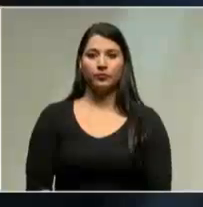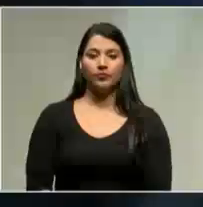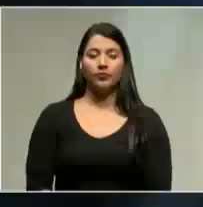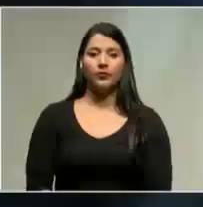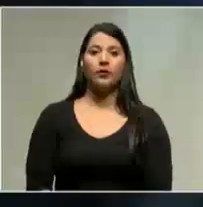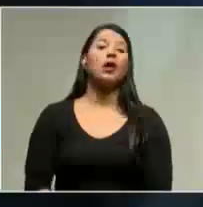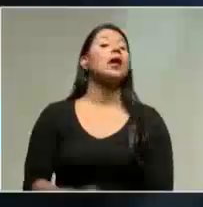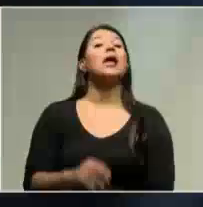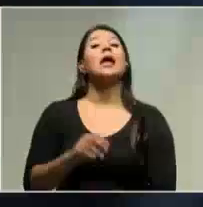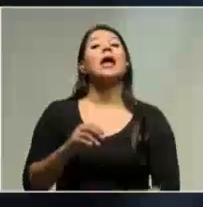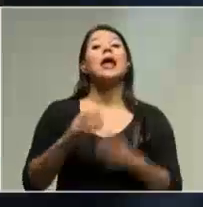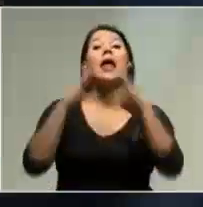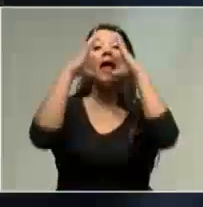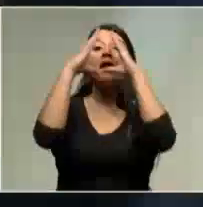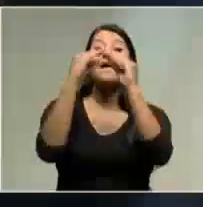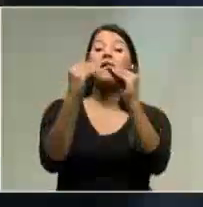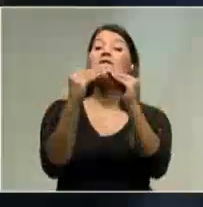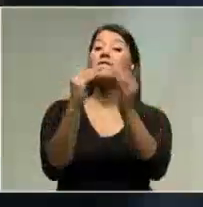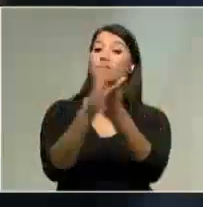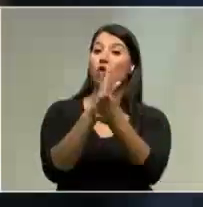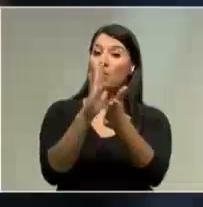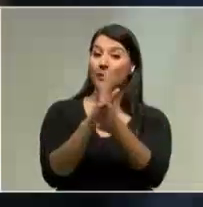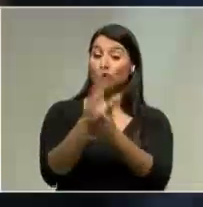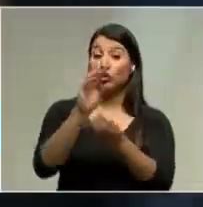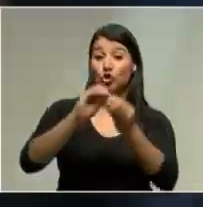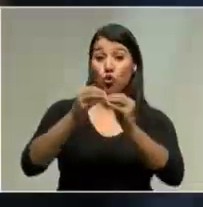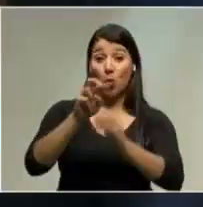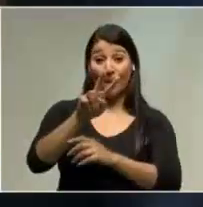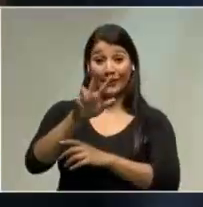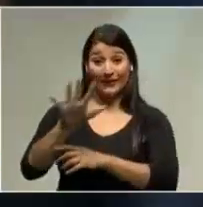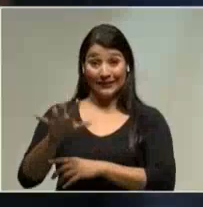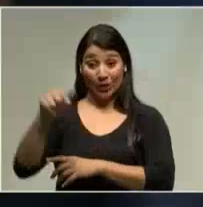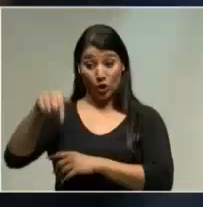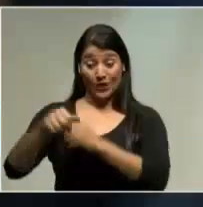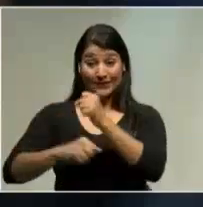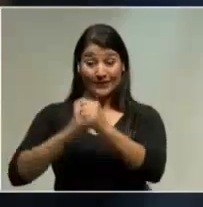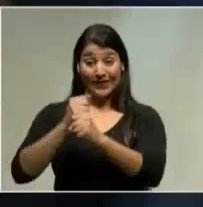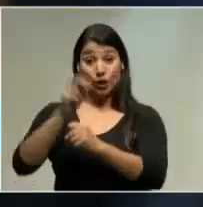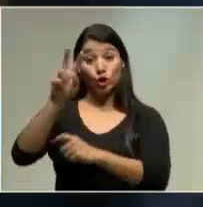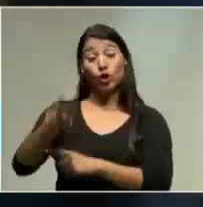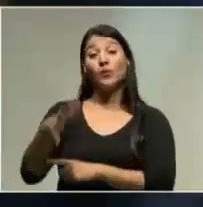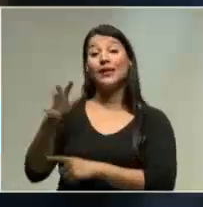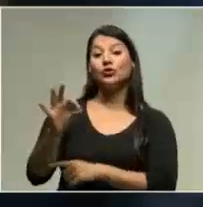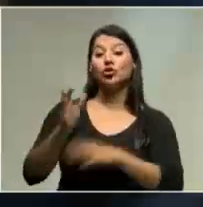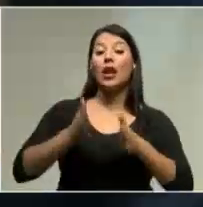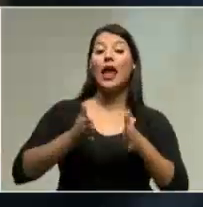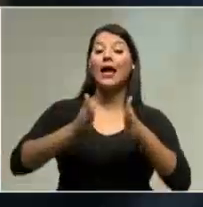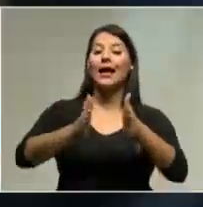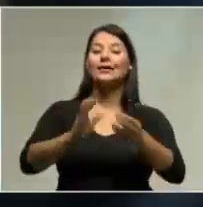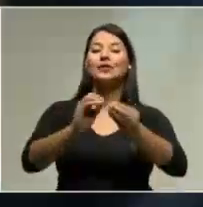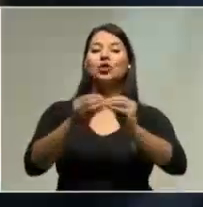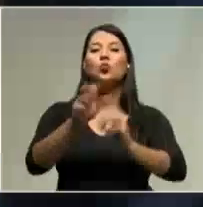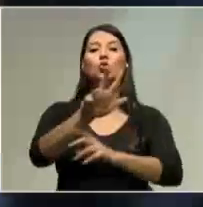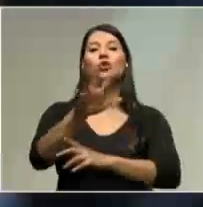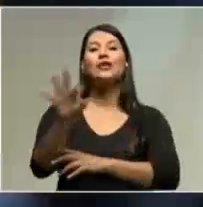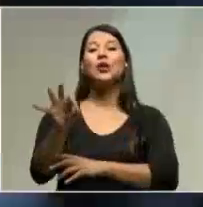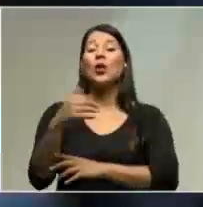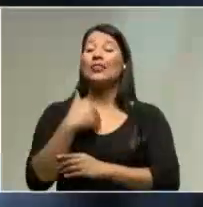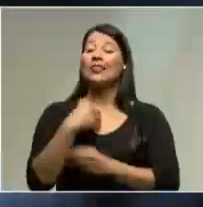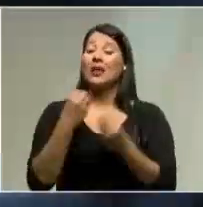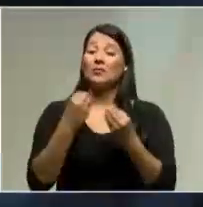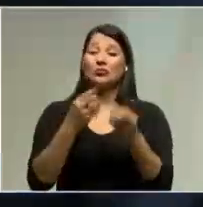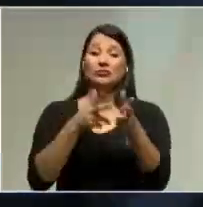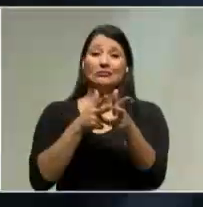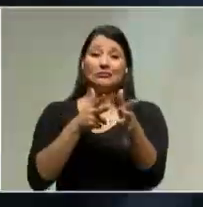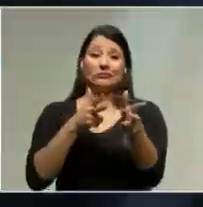Según el 25º Estado de la Nación 2019, la ruta 39 tiene un atasco